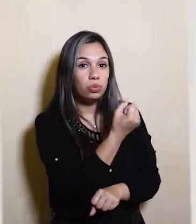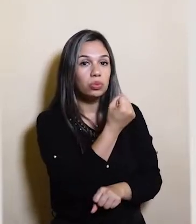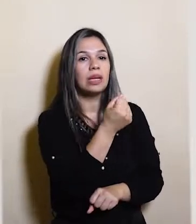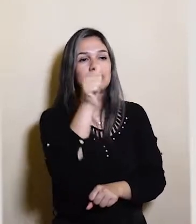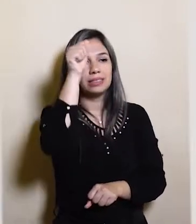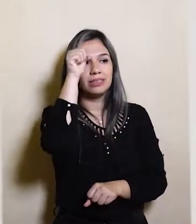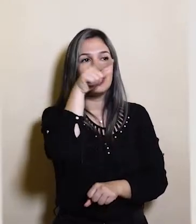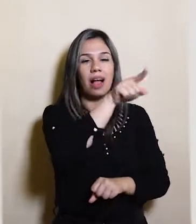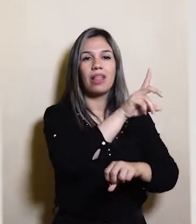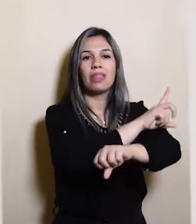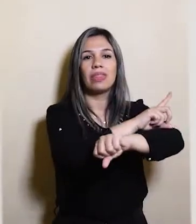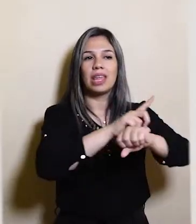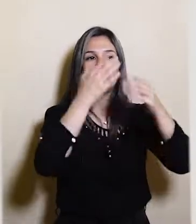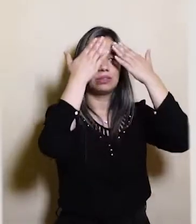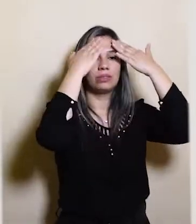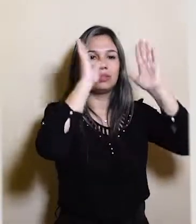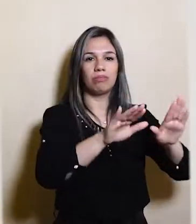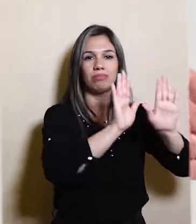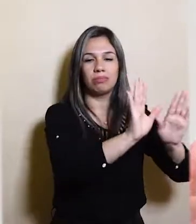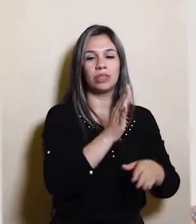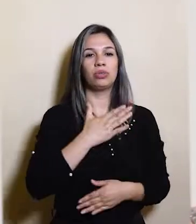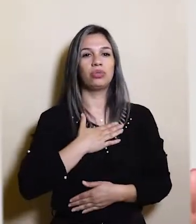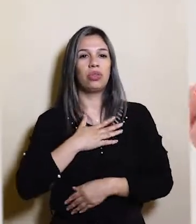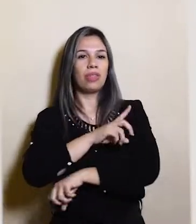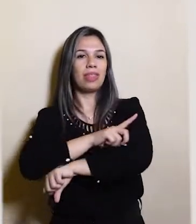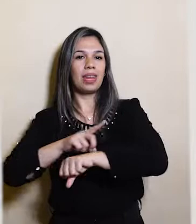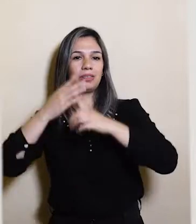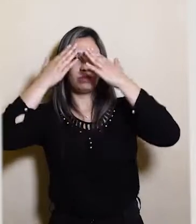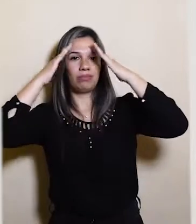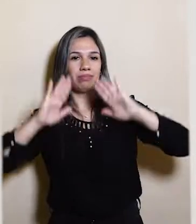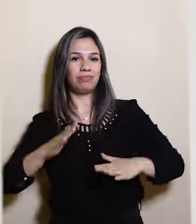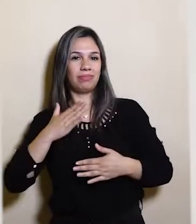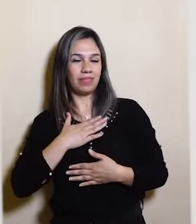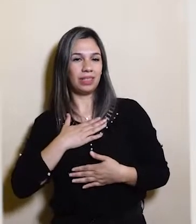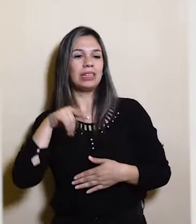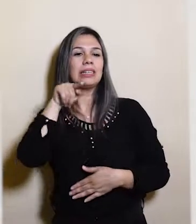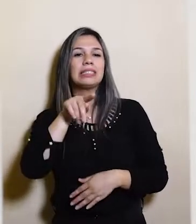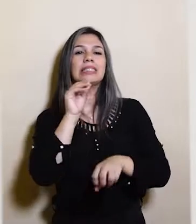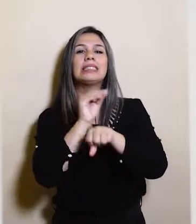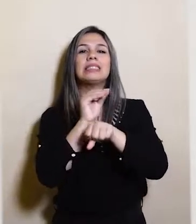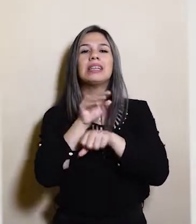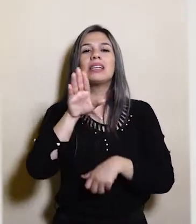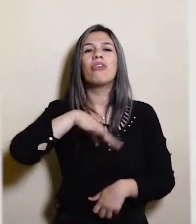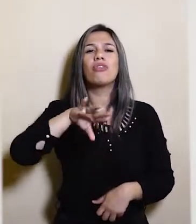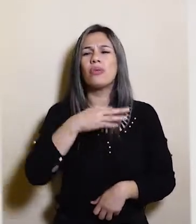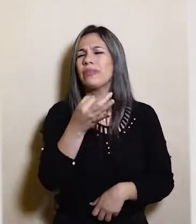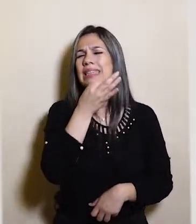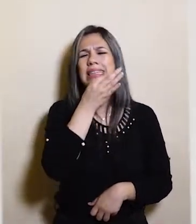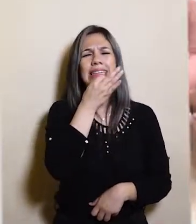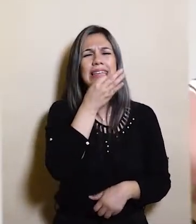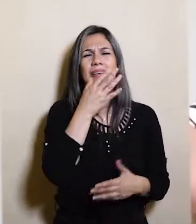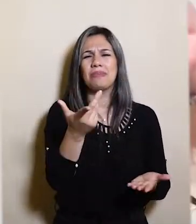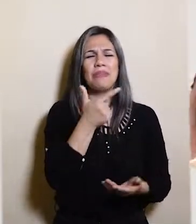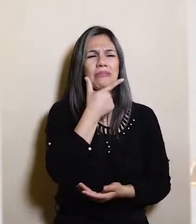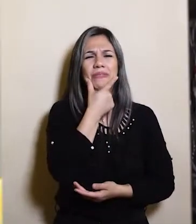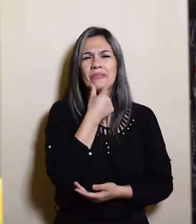Sino las relaciones son con consentimiento. Y eso se enseña a partir de un ejemplo muy sencillo, como puede ser